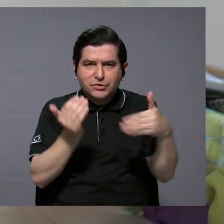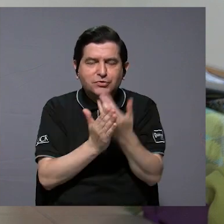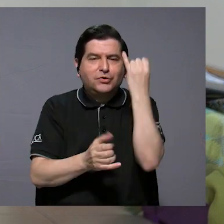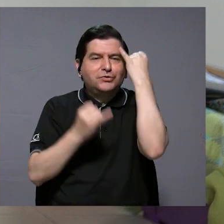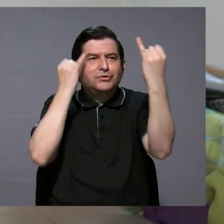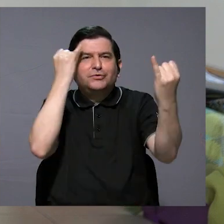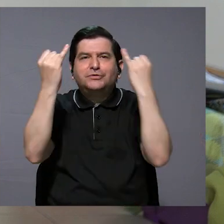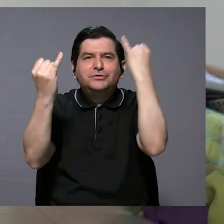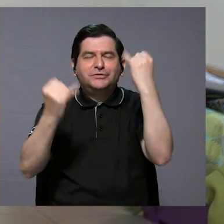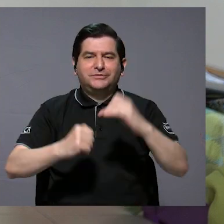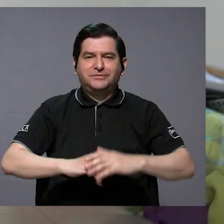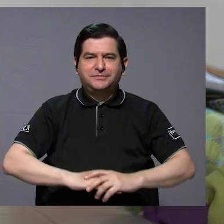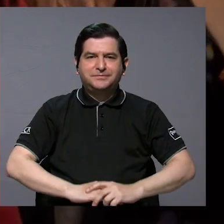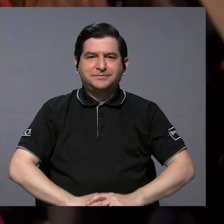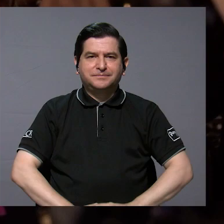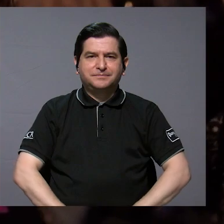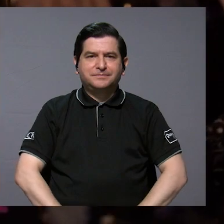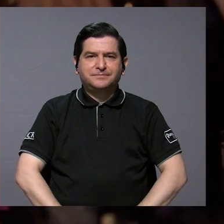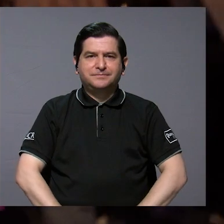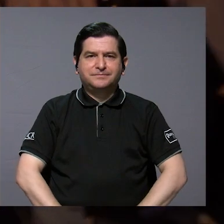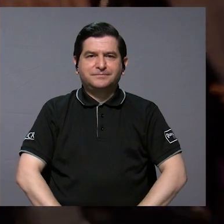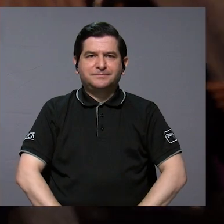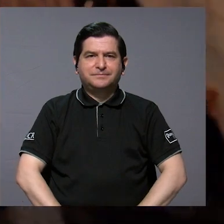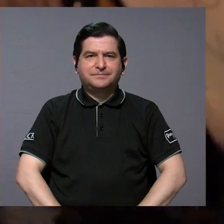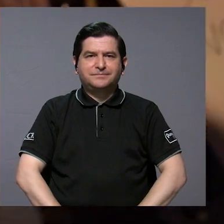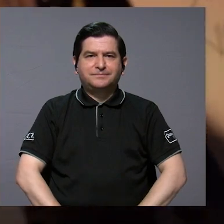construyendo todas estas ideas.